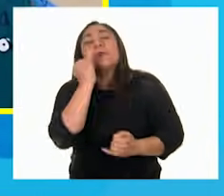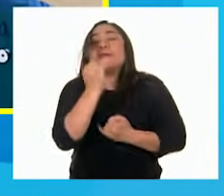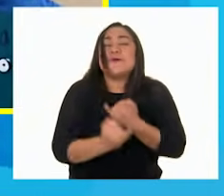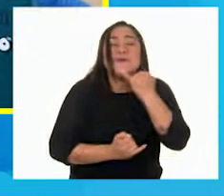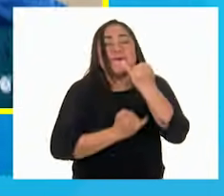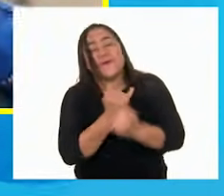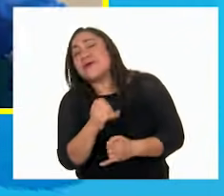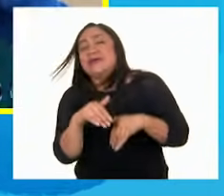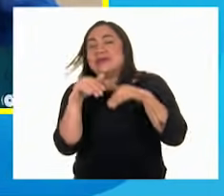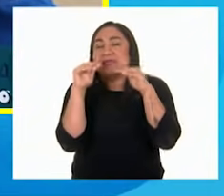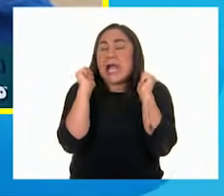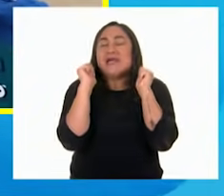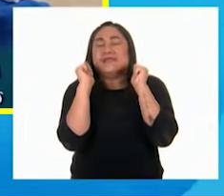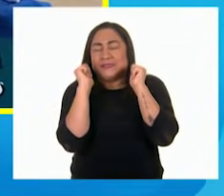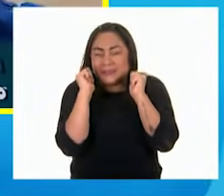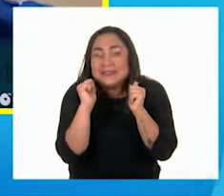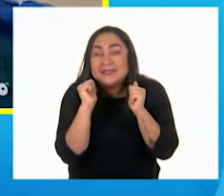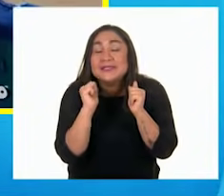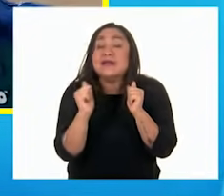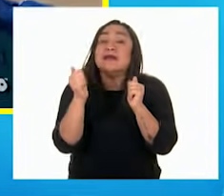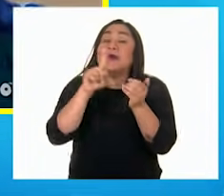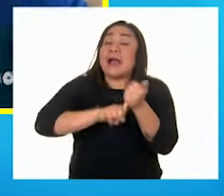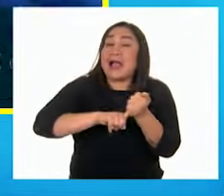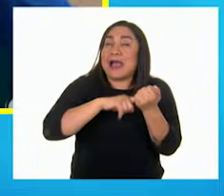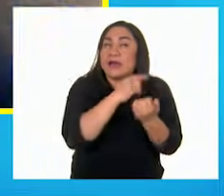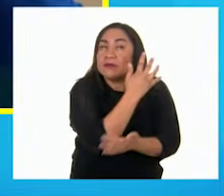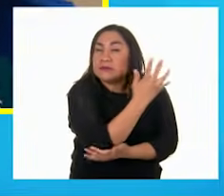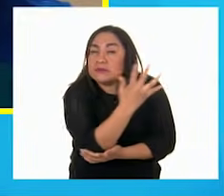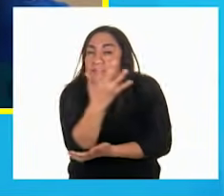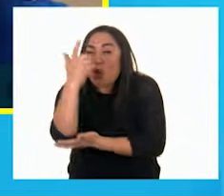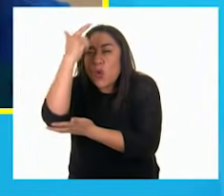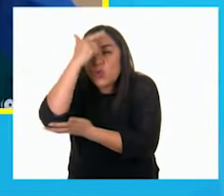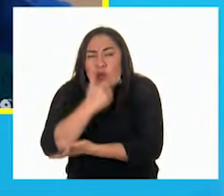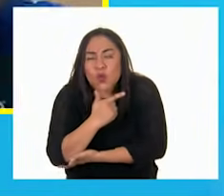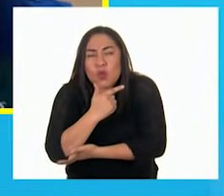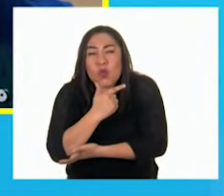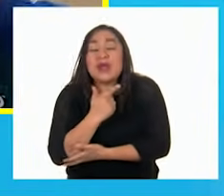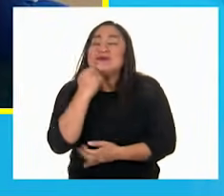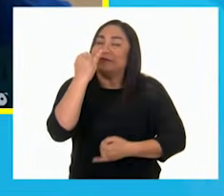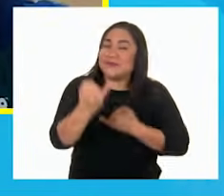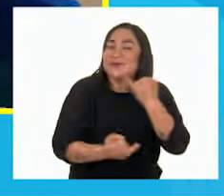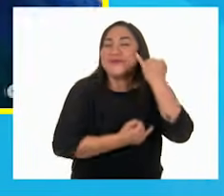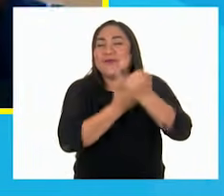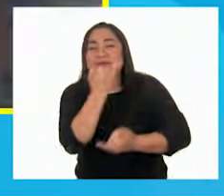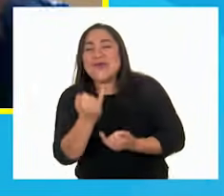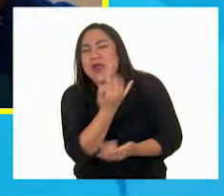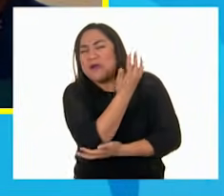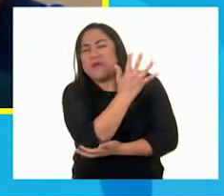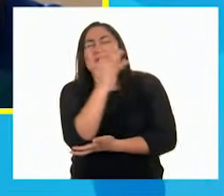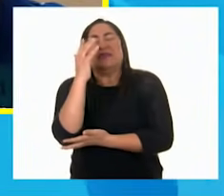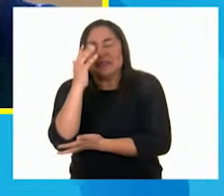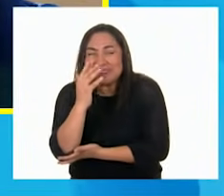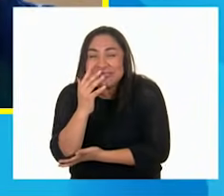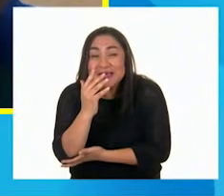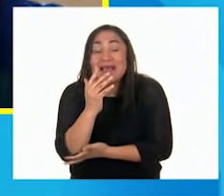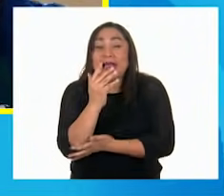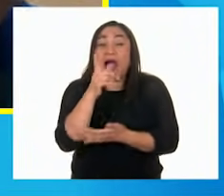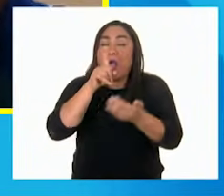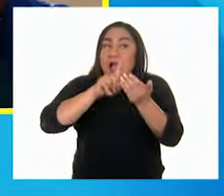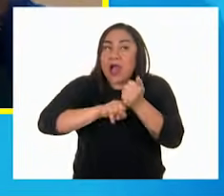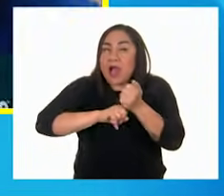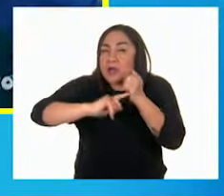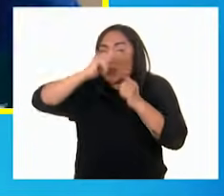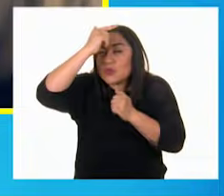al escondite, ¡achú! En el bosque anocheció, ¡achú! Jugando al escondite, ¡achú! En el